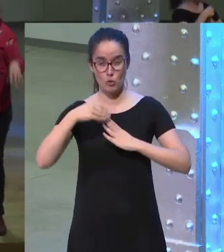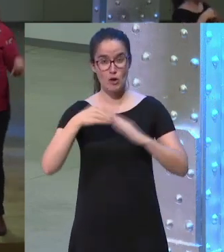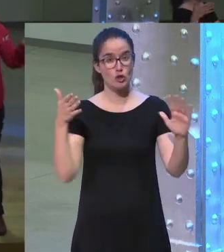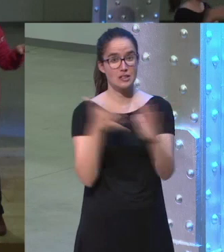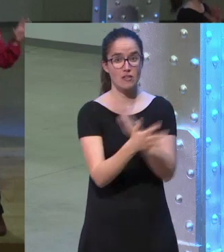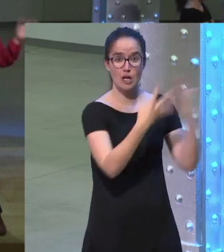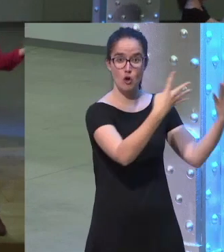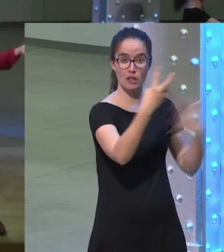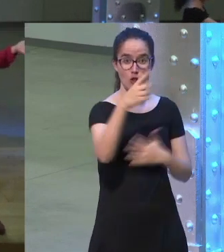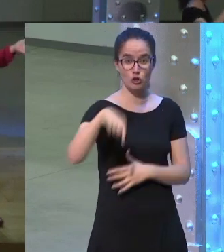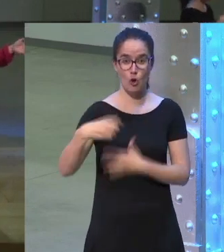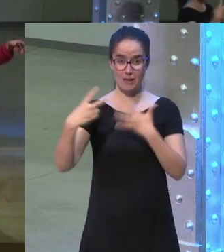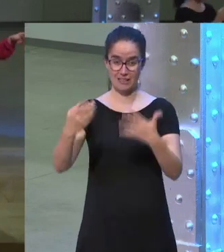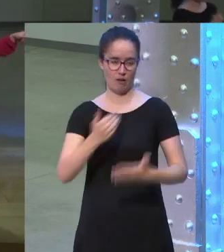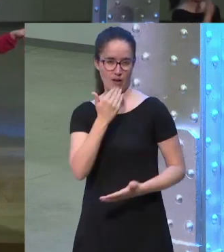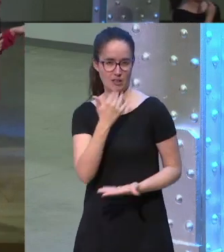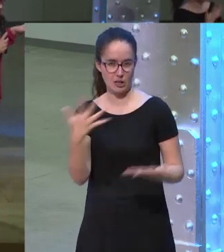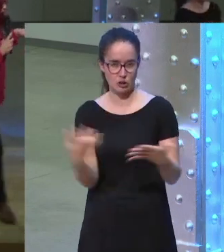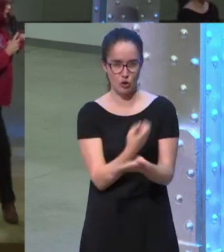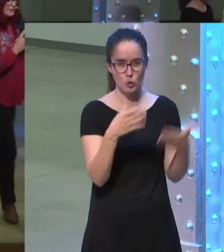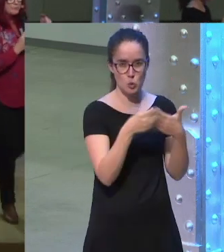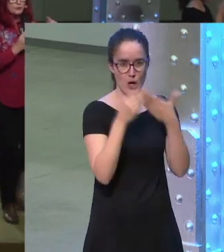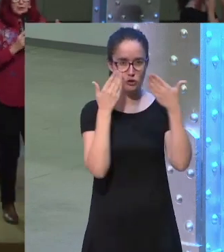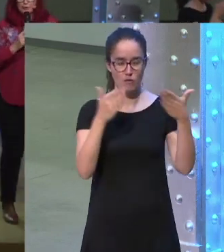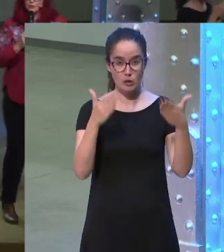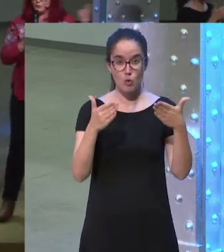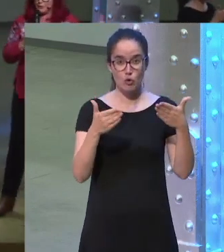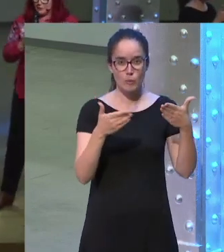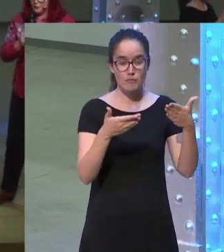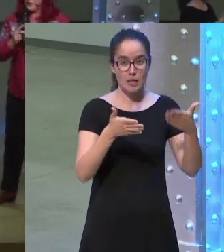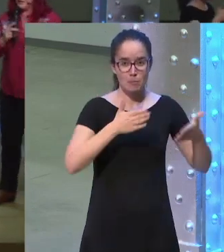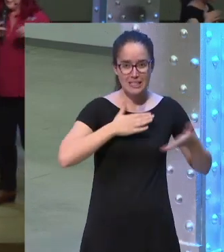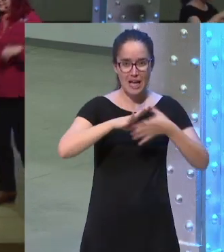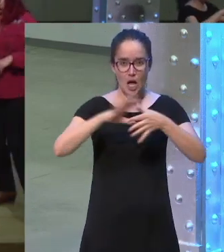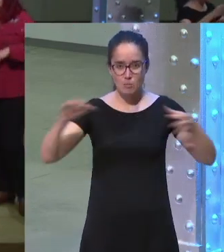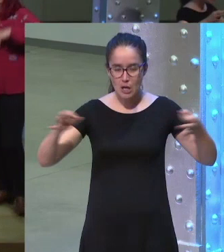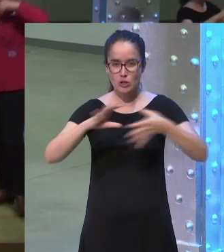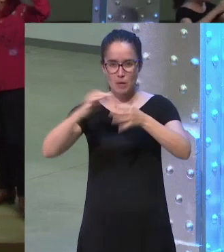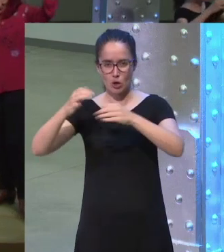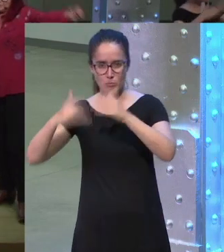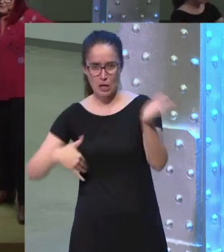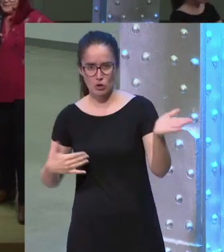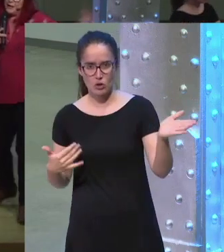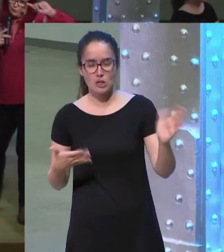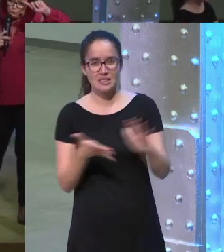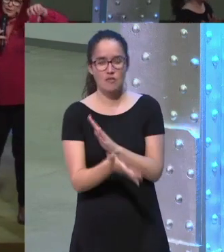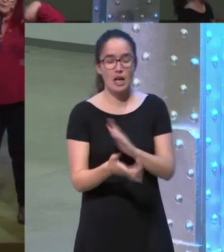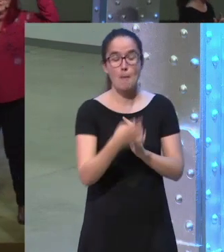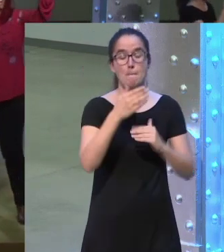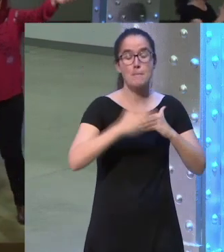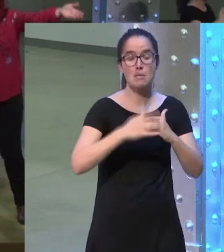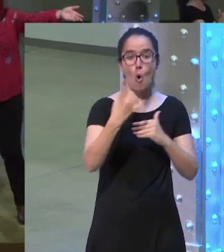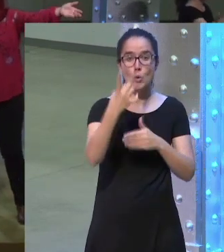el 92,7%, o sea, casi todos, los usuarios de Facebook tienen menos amigos que sus amigos, están conectados a una persona bastante, al menos